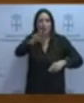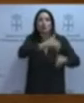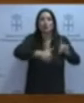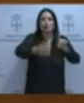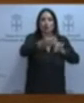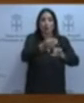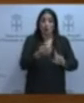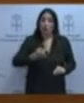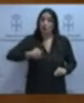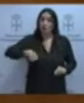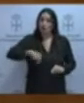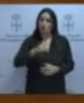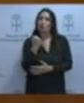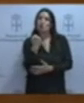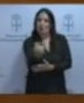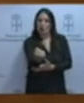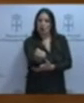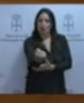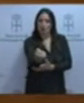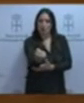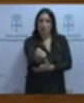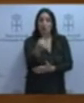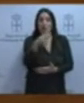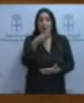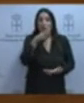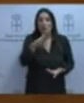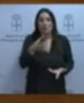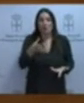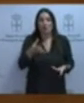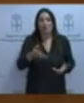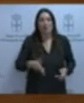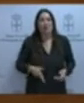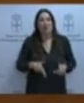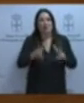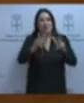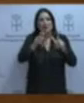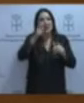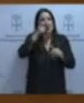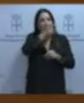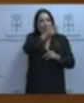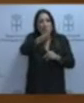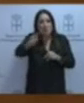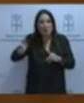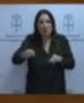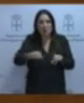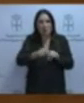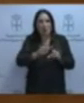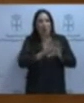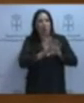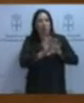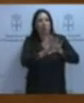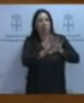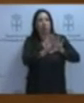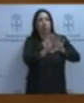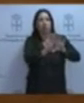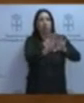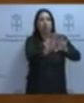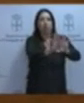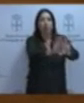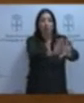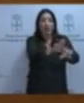nos vamos a estar al sollao. Porque non puede xarse que los nosos pueblos se afuegan en el aislamiento. Y dende aquí,